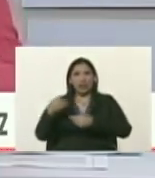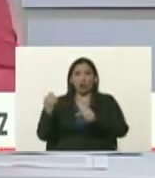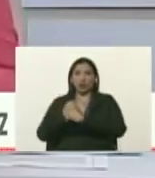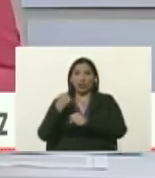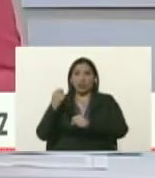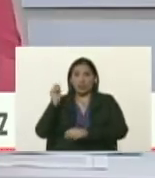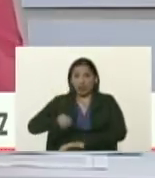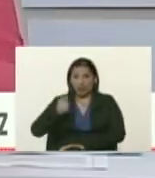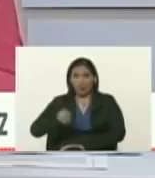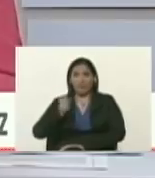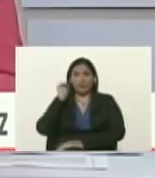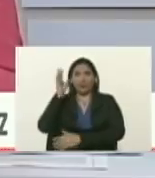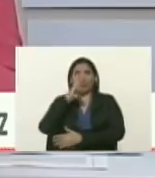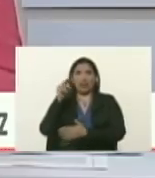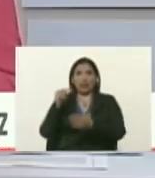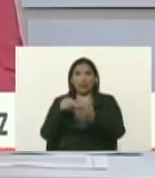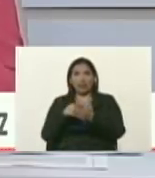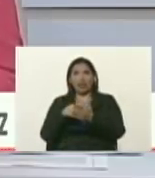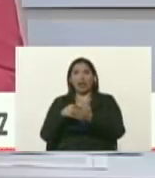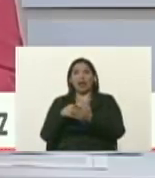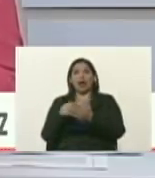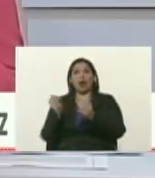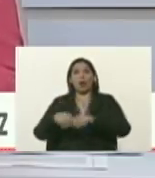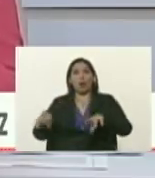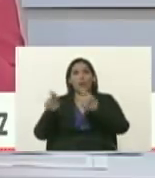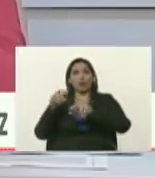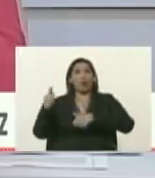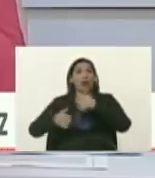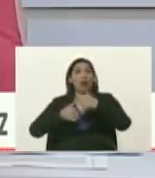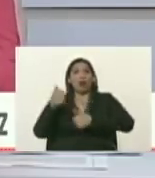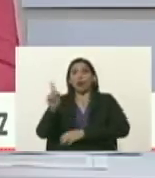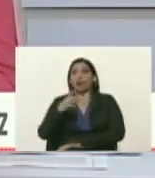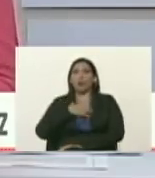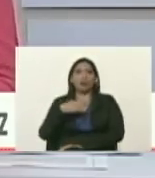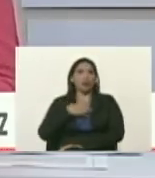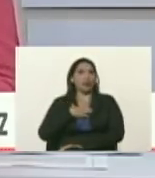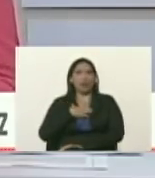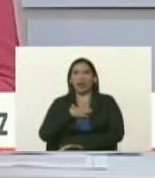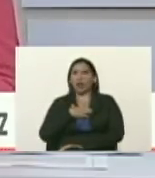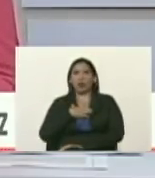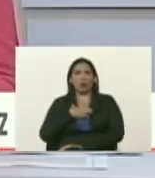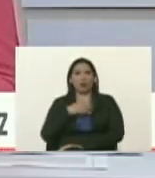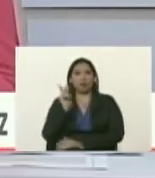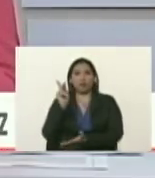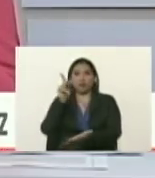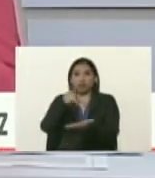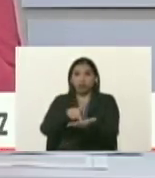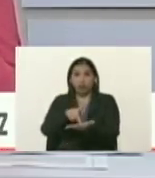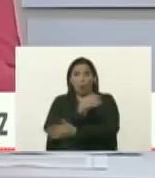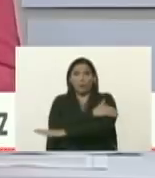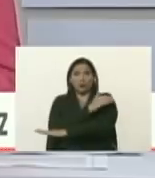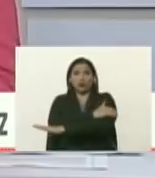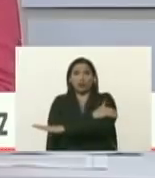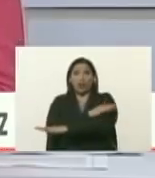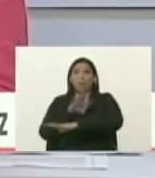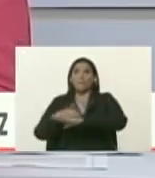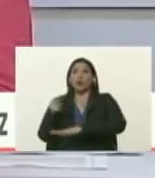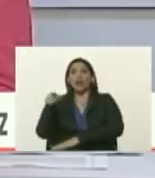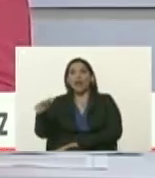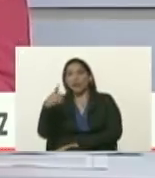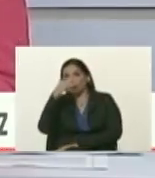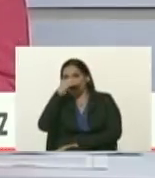Asamblea General de las Naciones Unidas, en la cual no pudieron ni siquiera poner un pie, porque son un